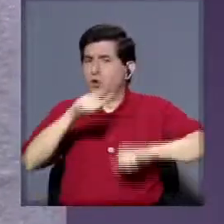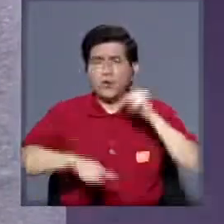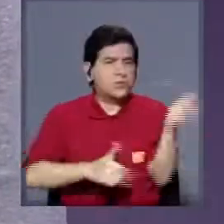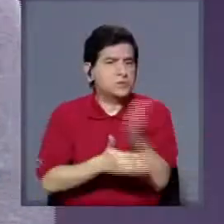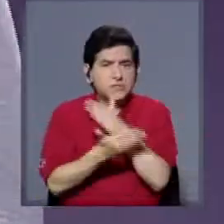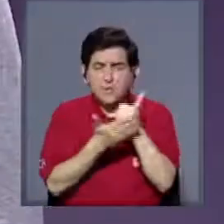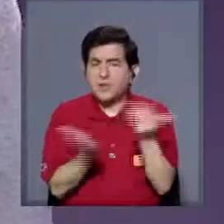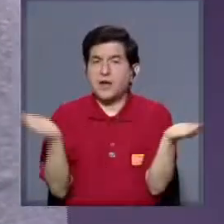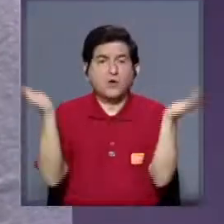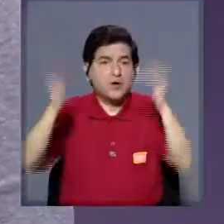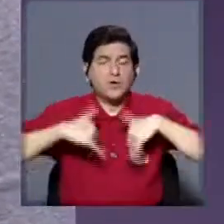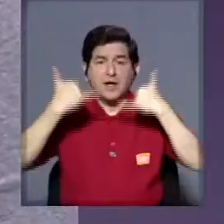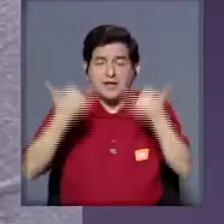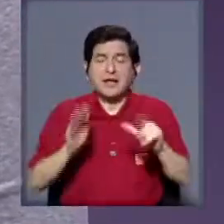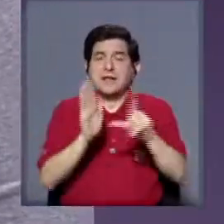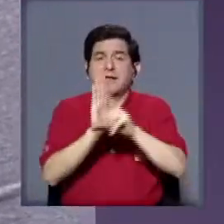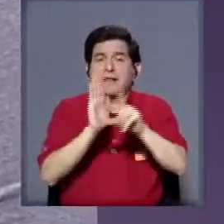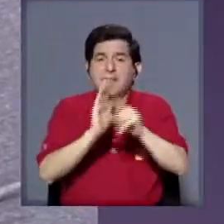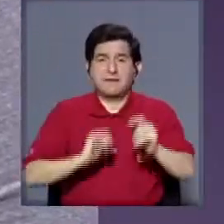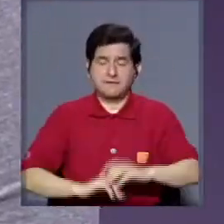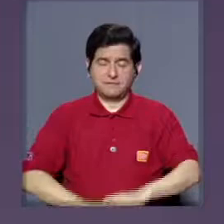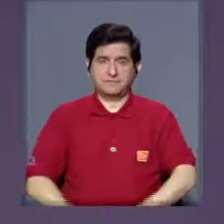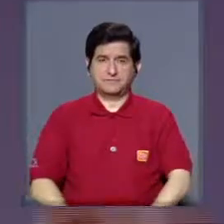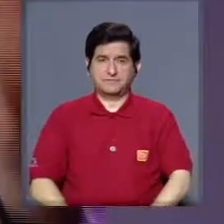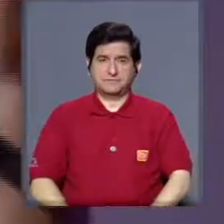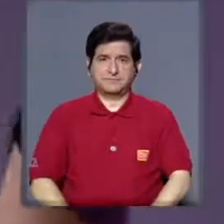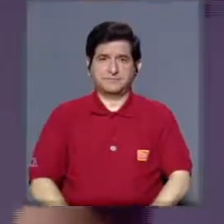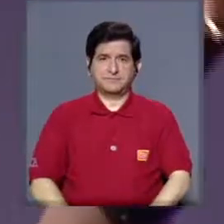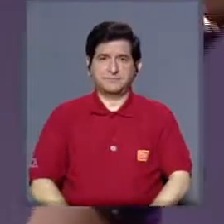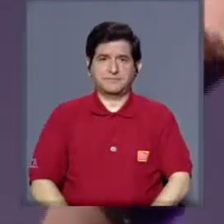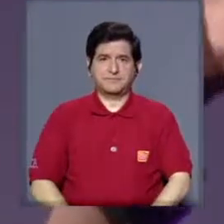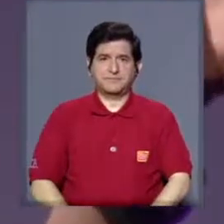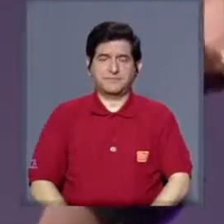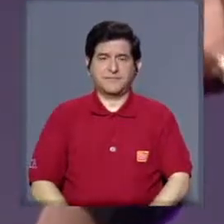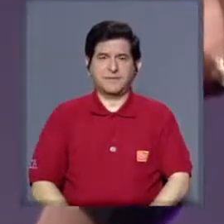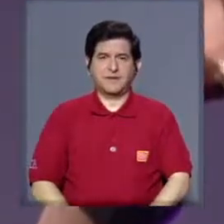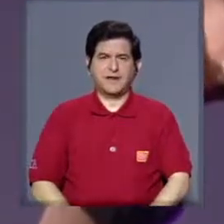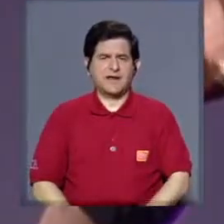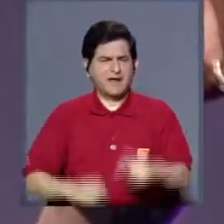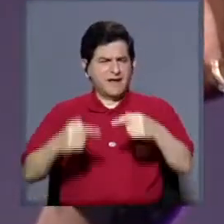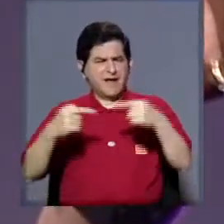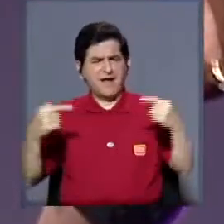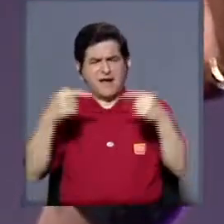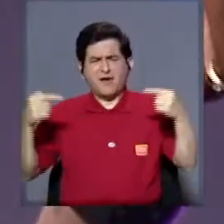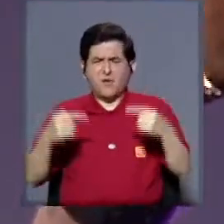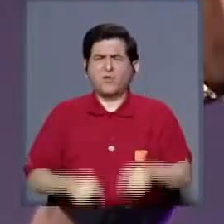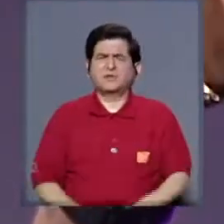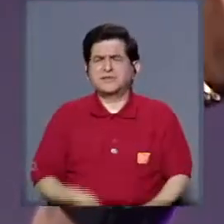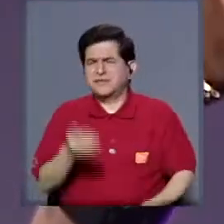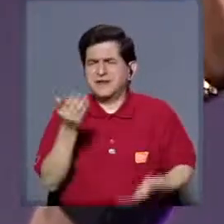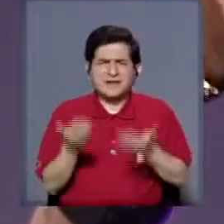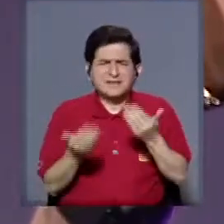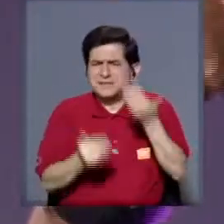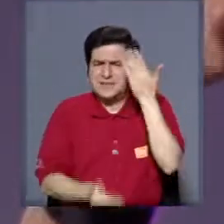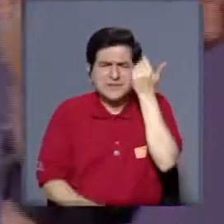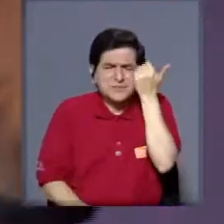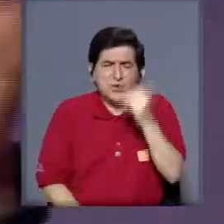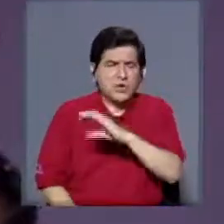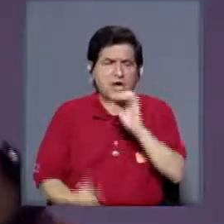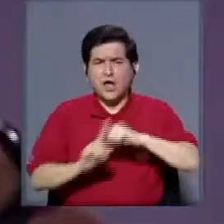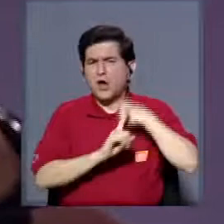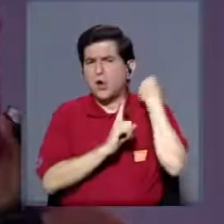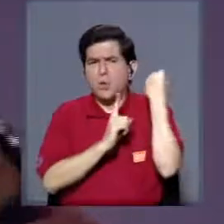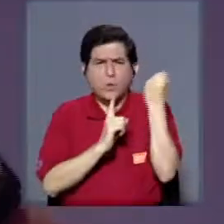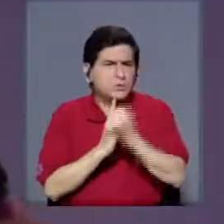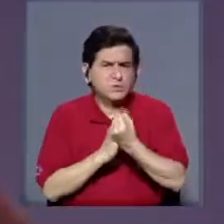algo que no exista ya en la legislación porque será que esta oposición o esta condición en